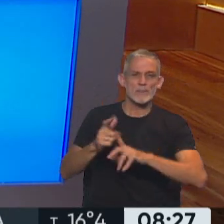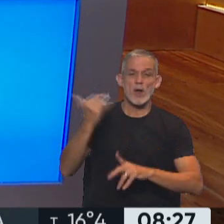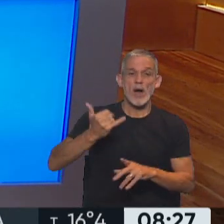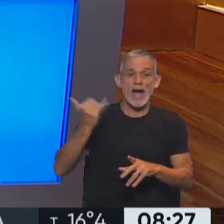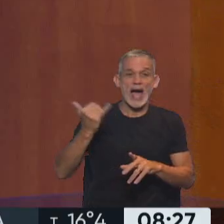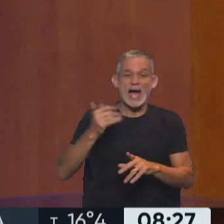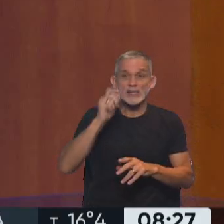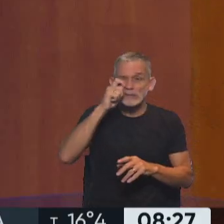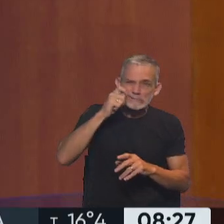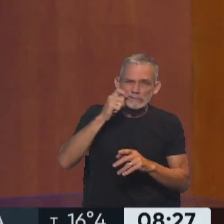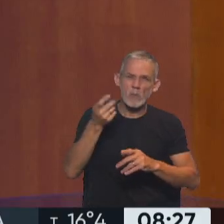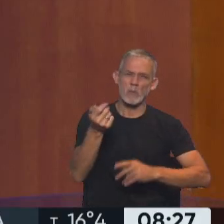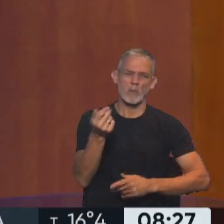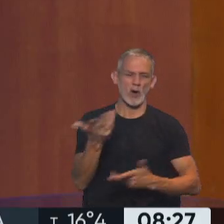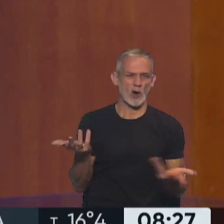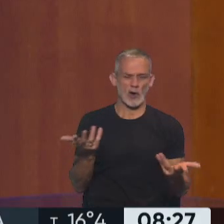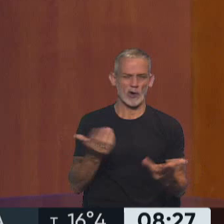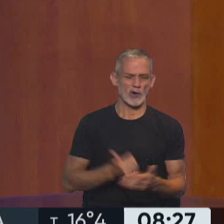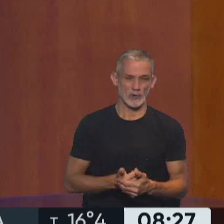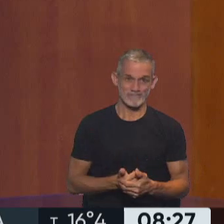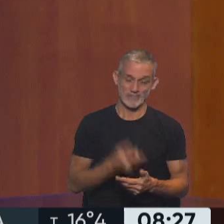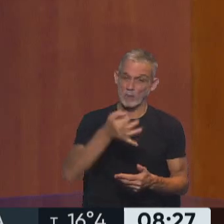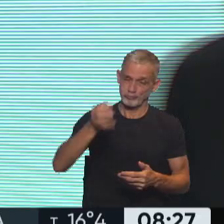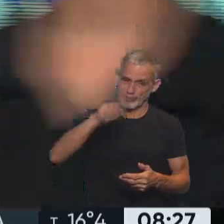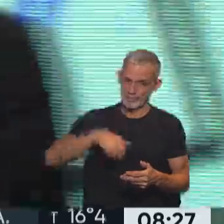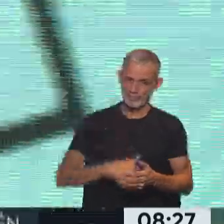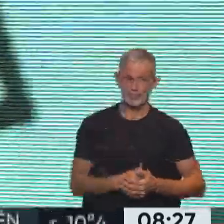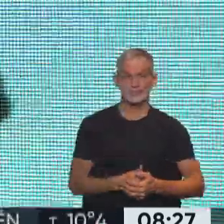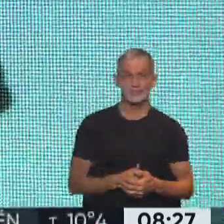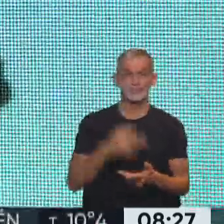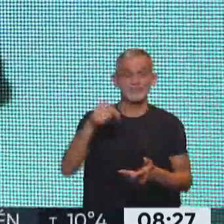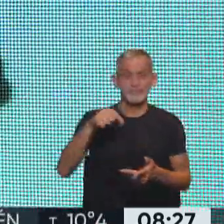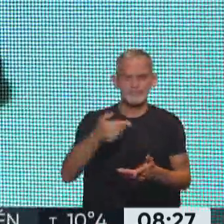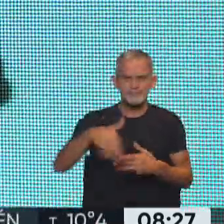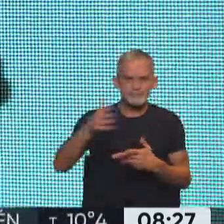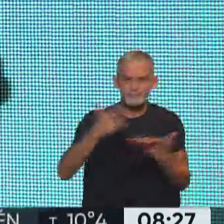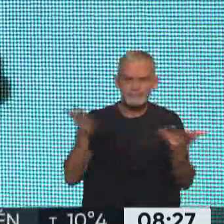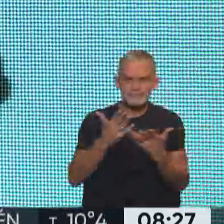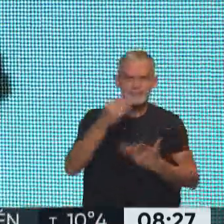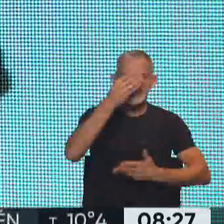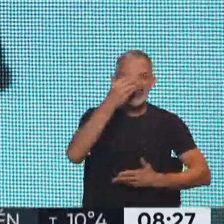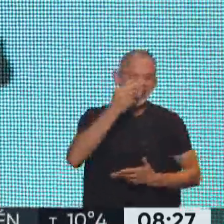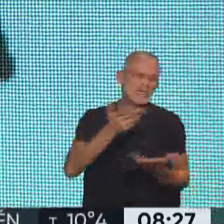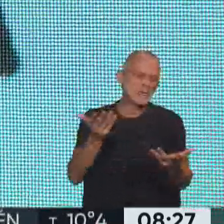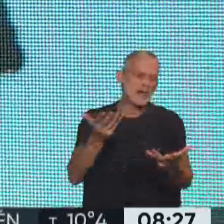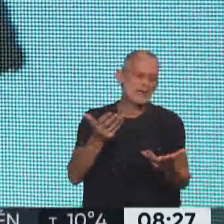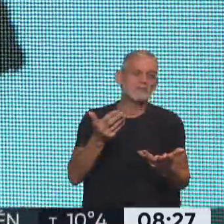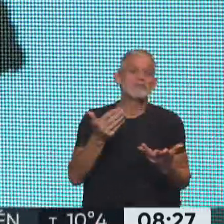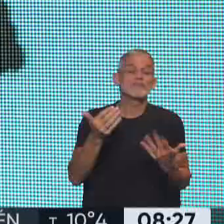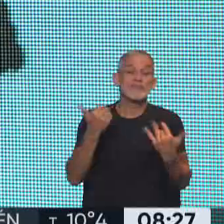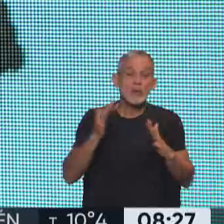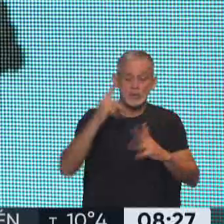un testeo, digamos, subejecutado, eso es cierto. Doc, estamos hablando en estos días también de lo que implica la gripe, ¿no? Y la posibilidad